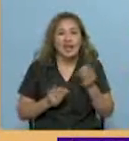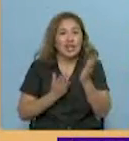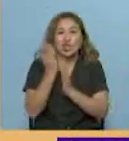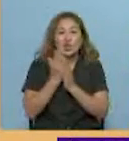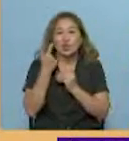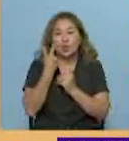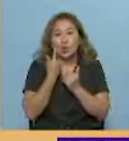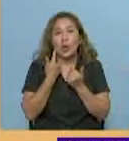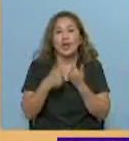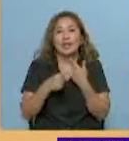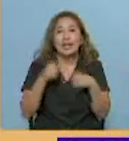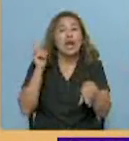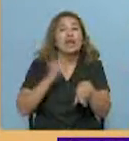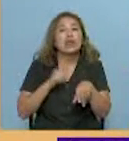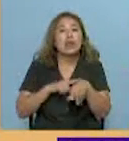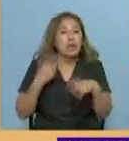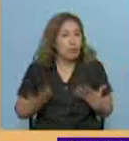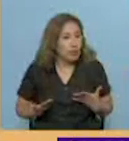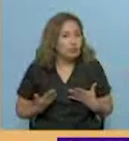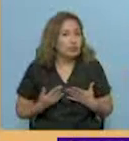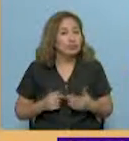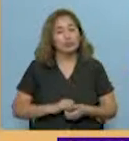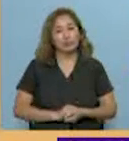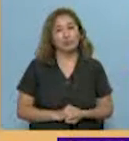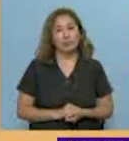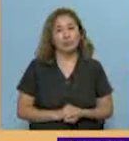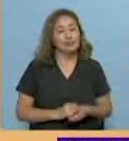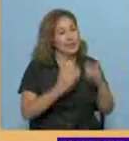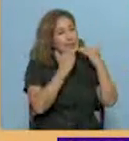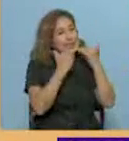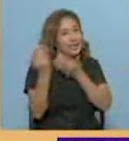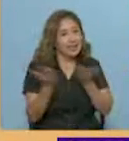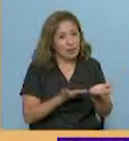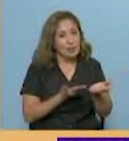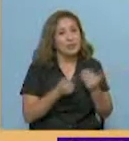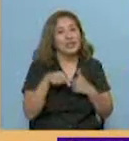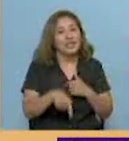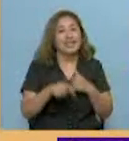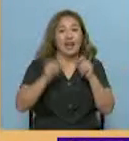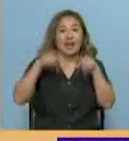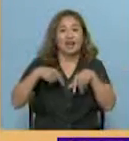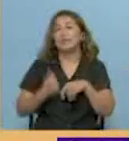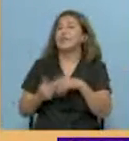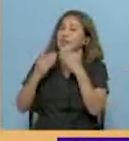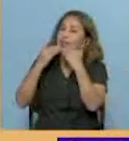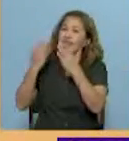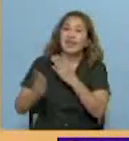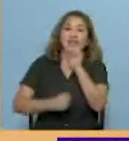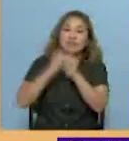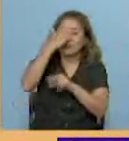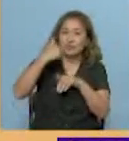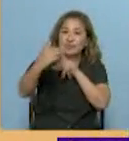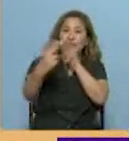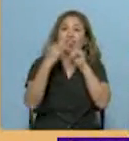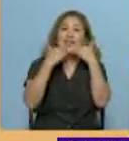las cosas en su debido tiempo y no es real bueno muchas gracias por estar doctor pascuttini acá ha sido soy yo y hasta otro momento